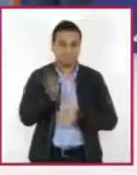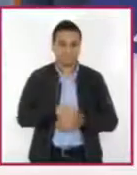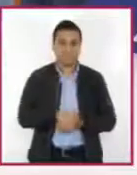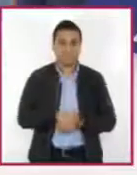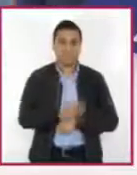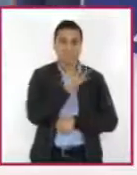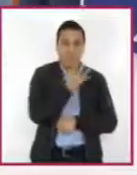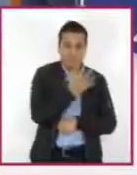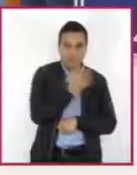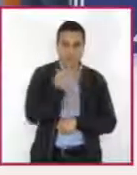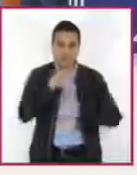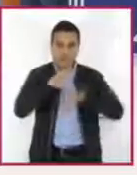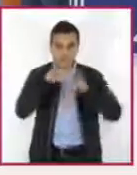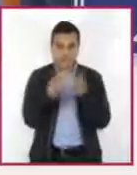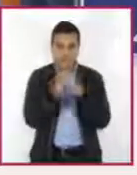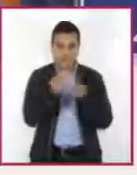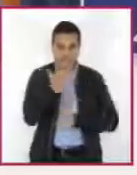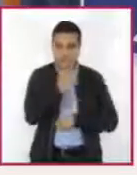4 y 1, 5.